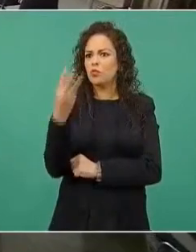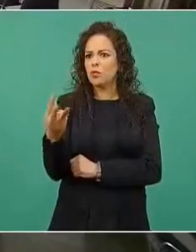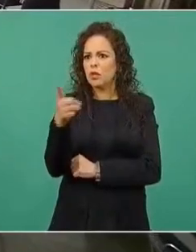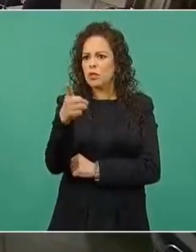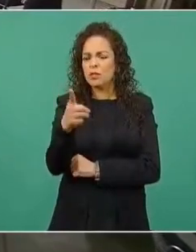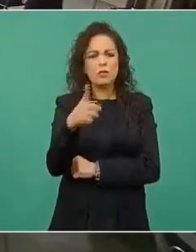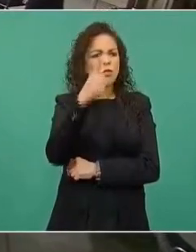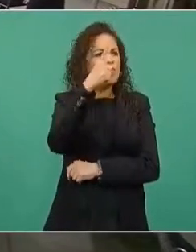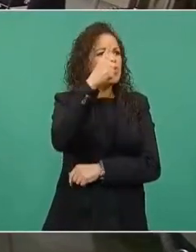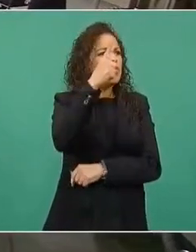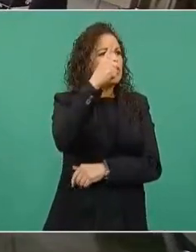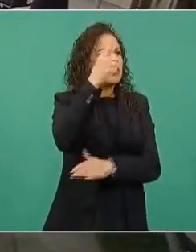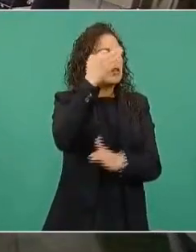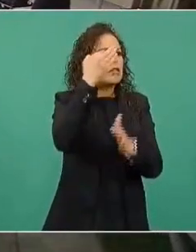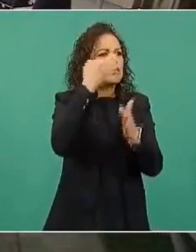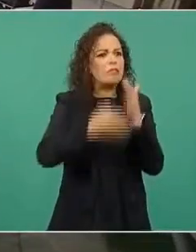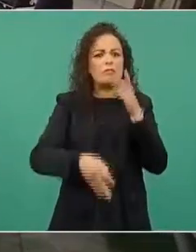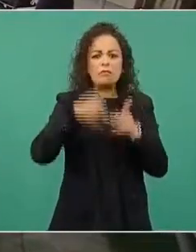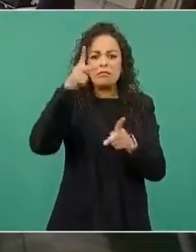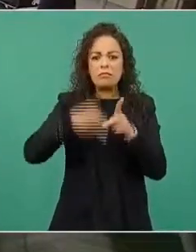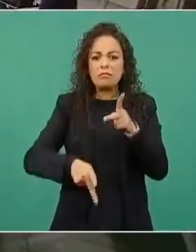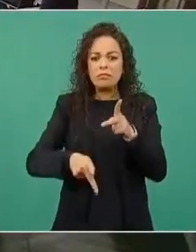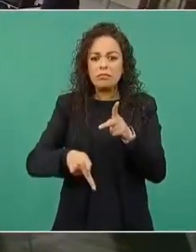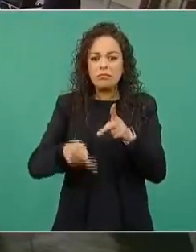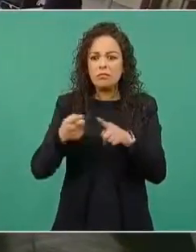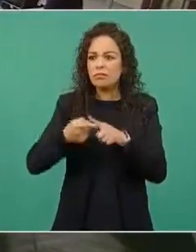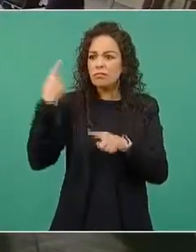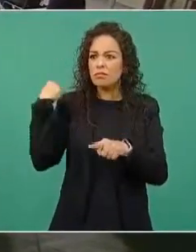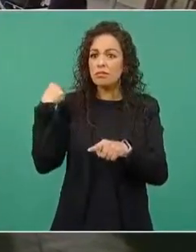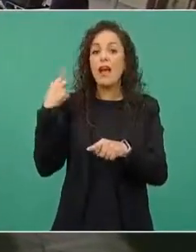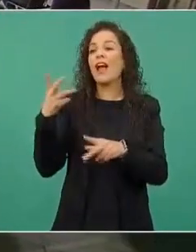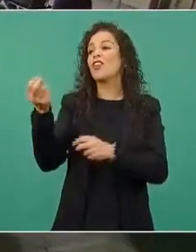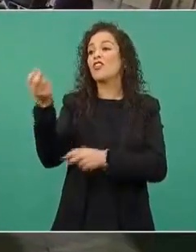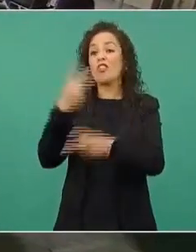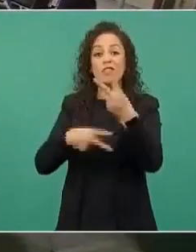compañero que quedó no vino.